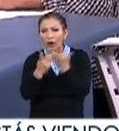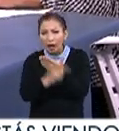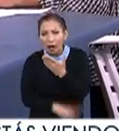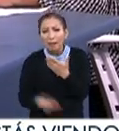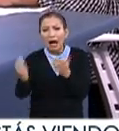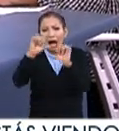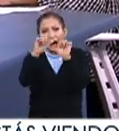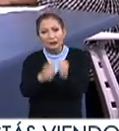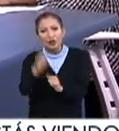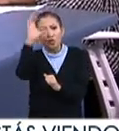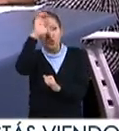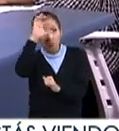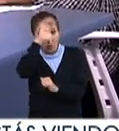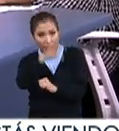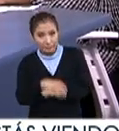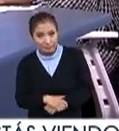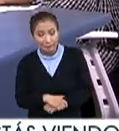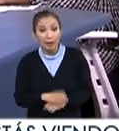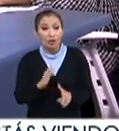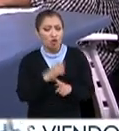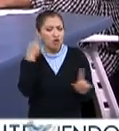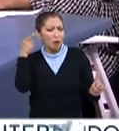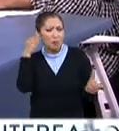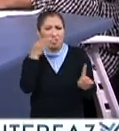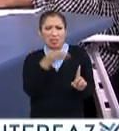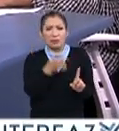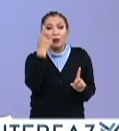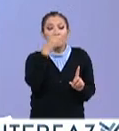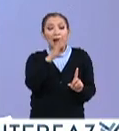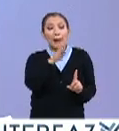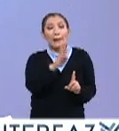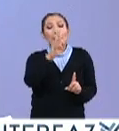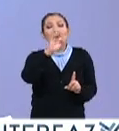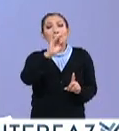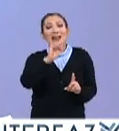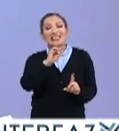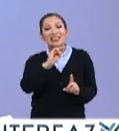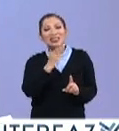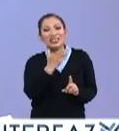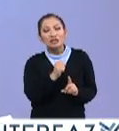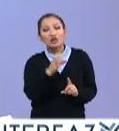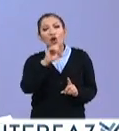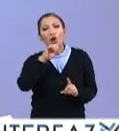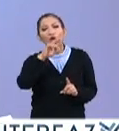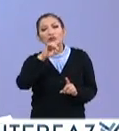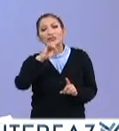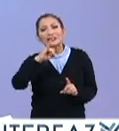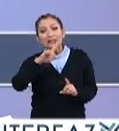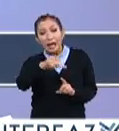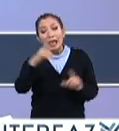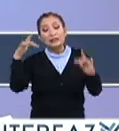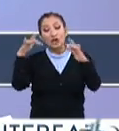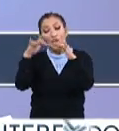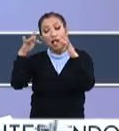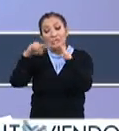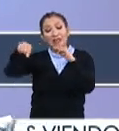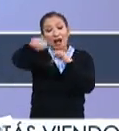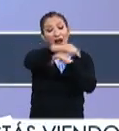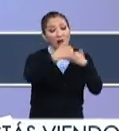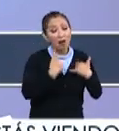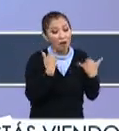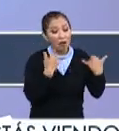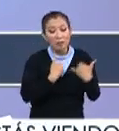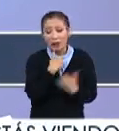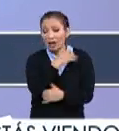de arte y cultura. Entonces, el objetivo del British Council es impulsar y conectar a